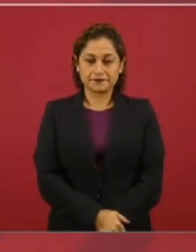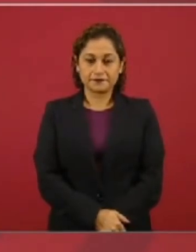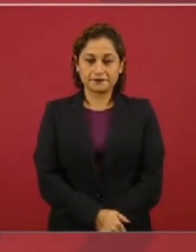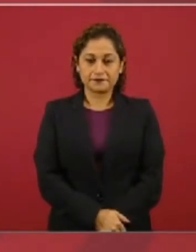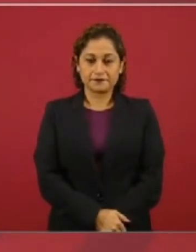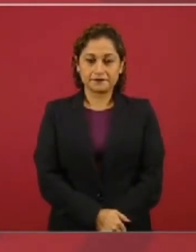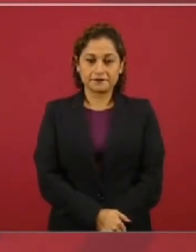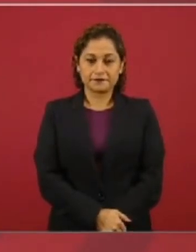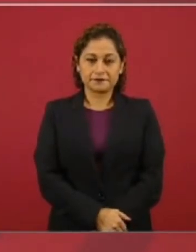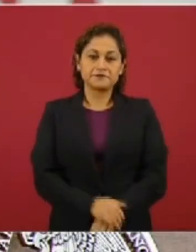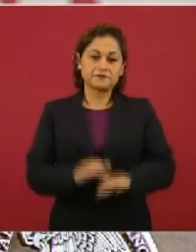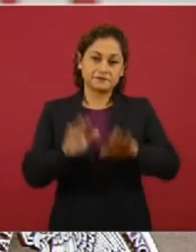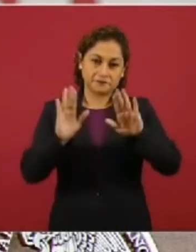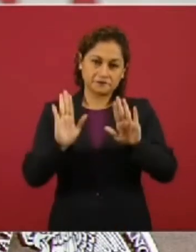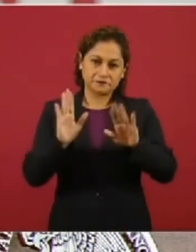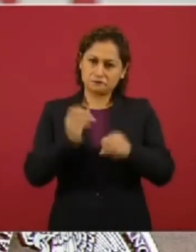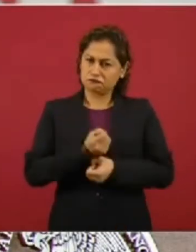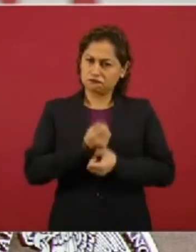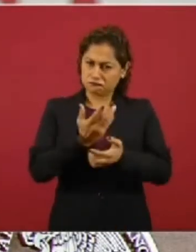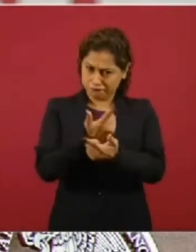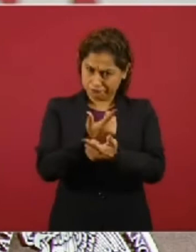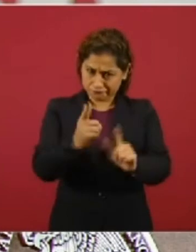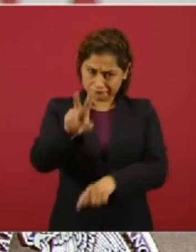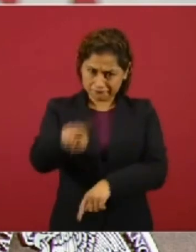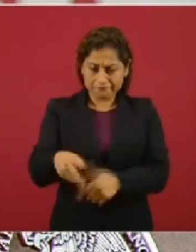bueno, hay libertad, ¿verdad?